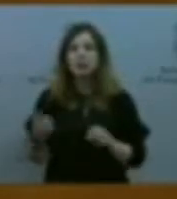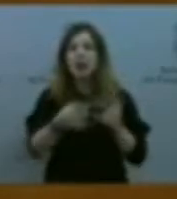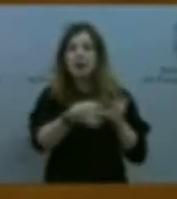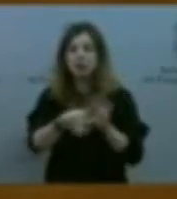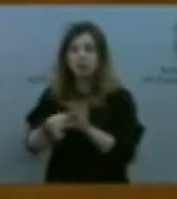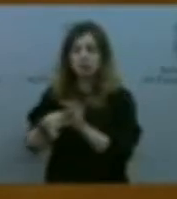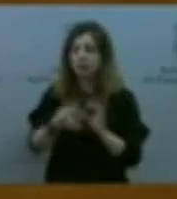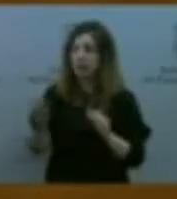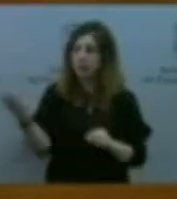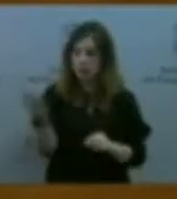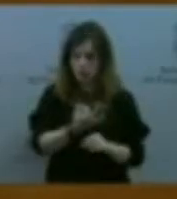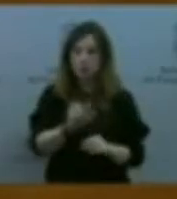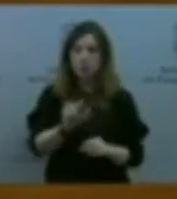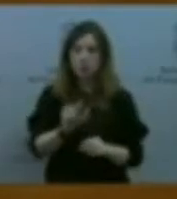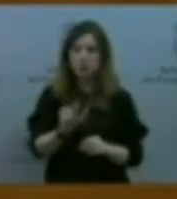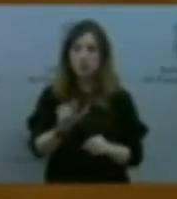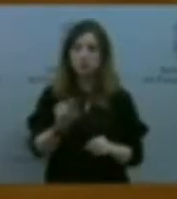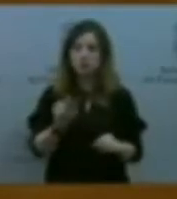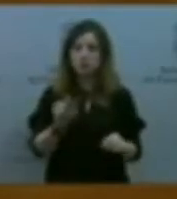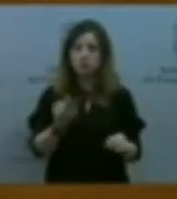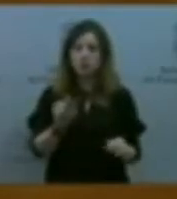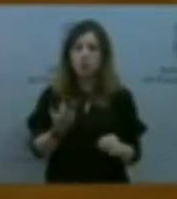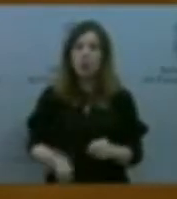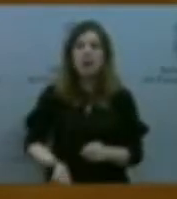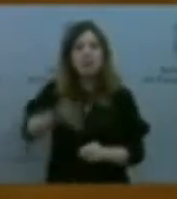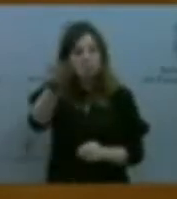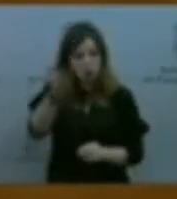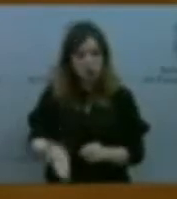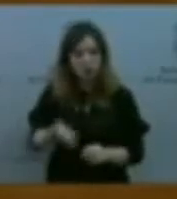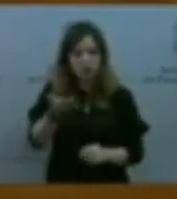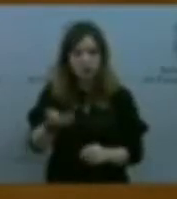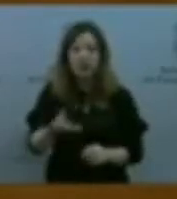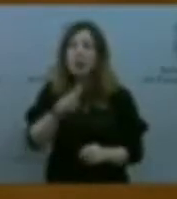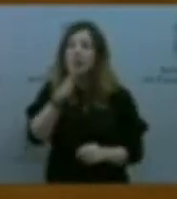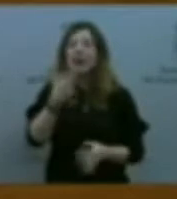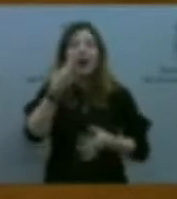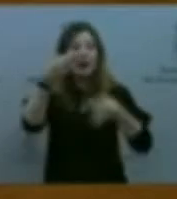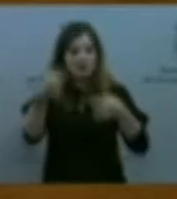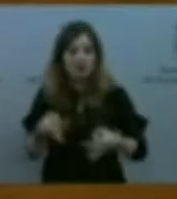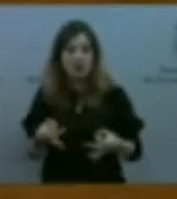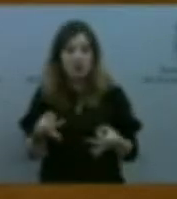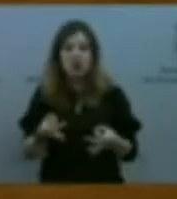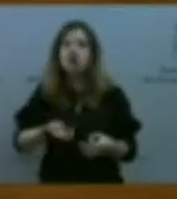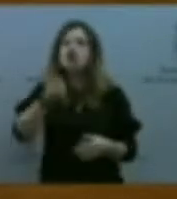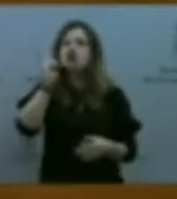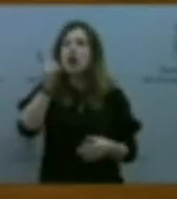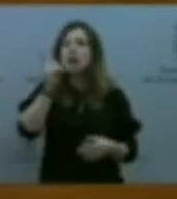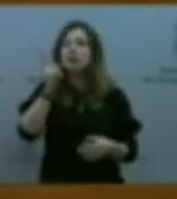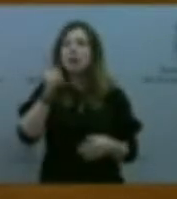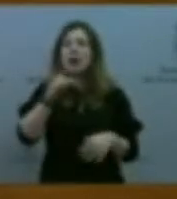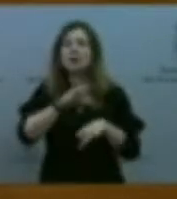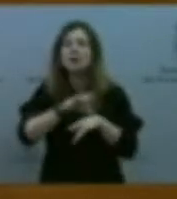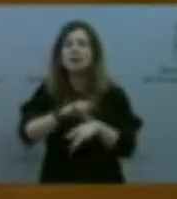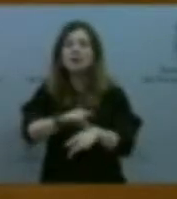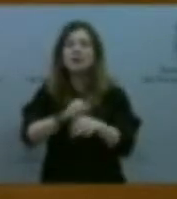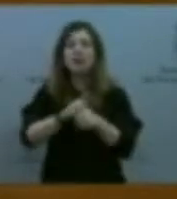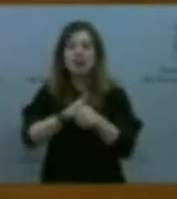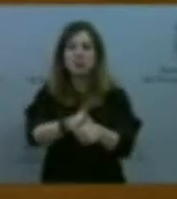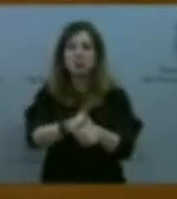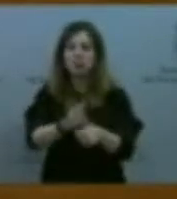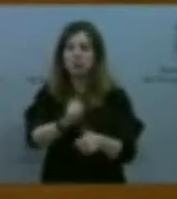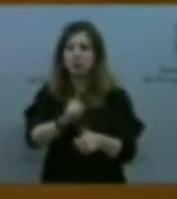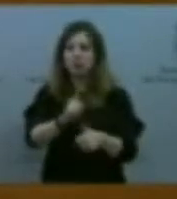suficientemente importante para garantizar no solamente el seguimiento, que el seguimiento no tiene ningún